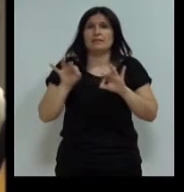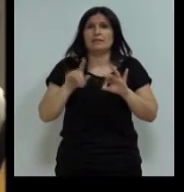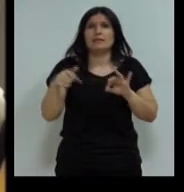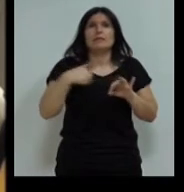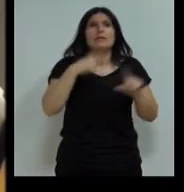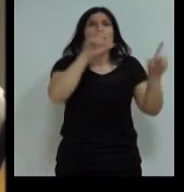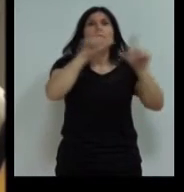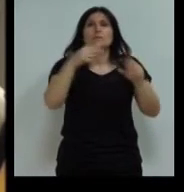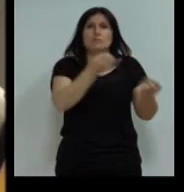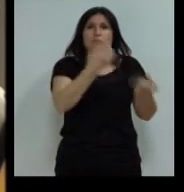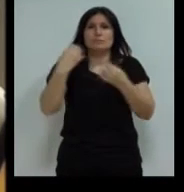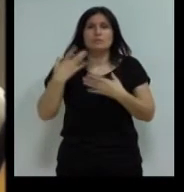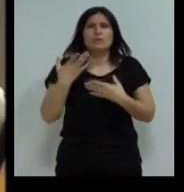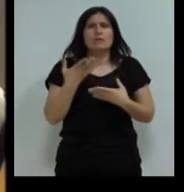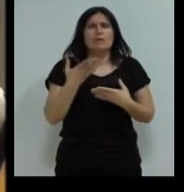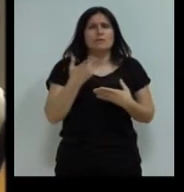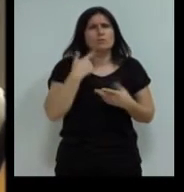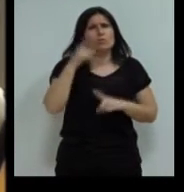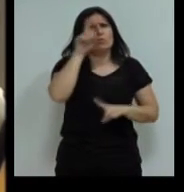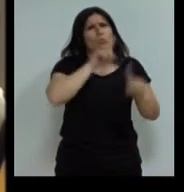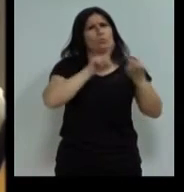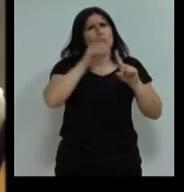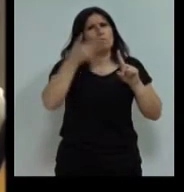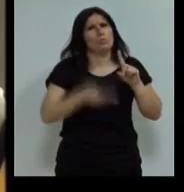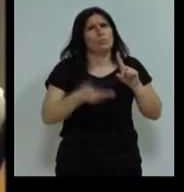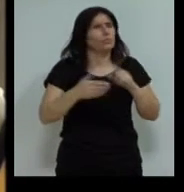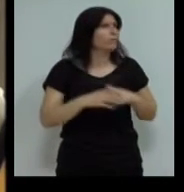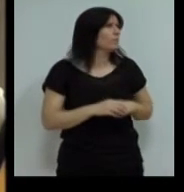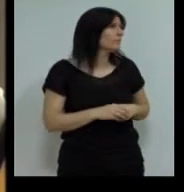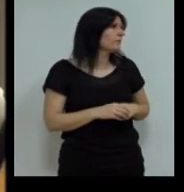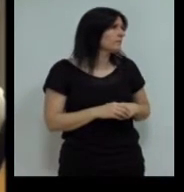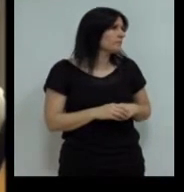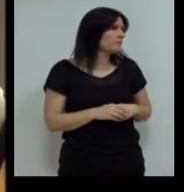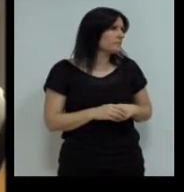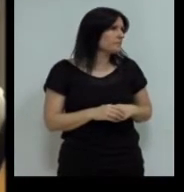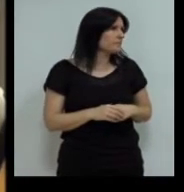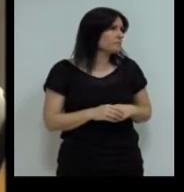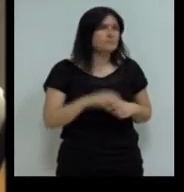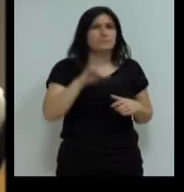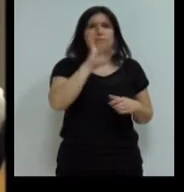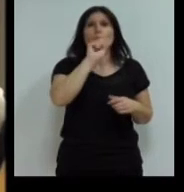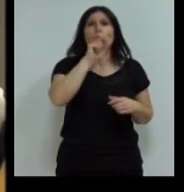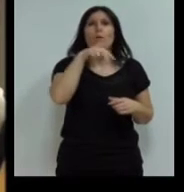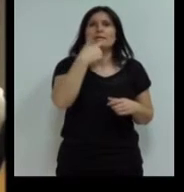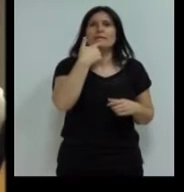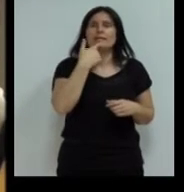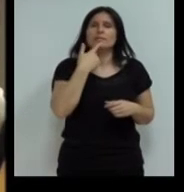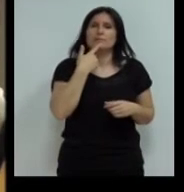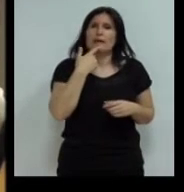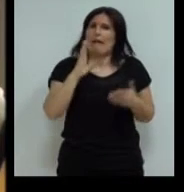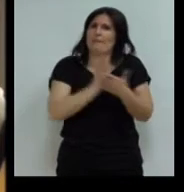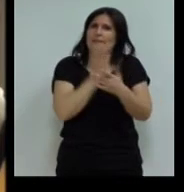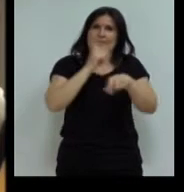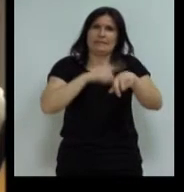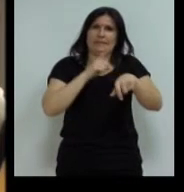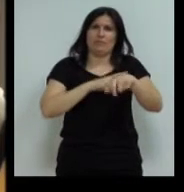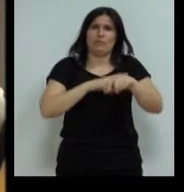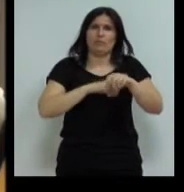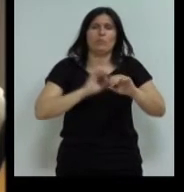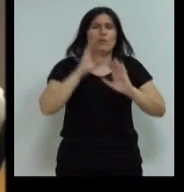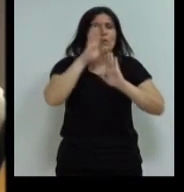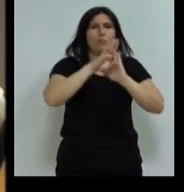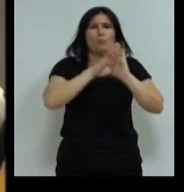cuentan las televisiones, tienen un problema muy serio. No, pero no es solo ya, como dice Dimas, que tienen tiempo para programas en directo sobre